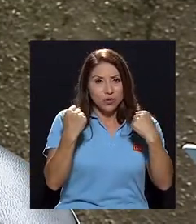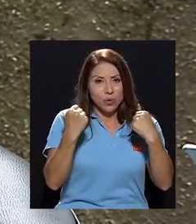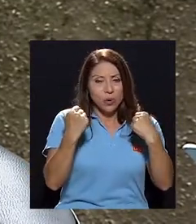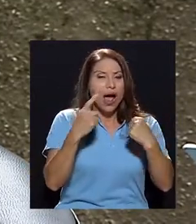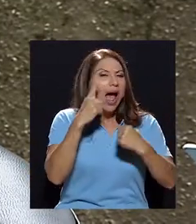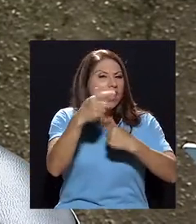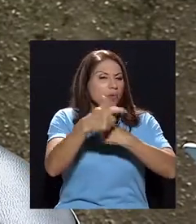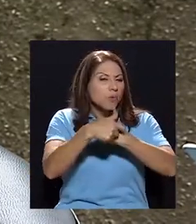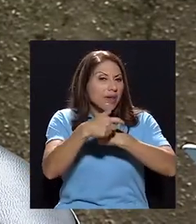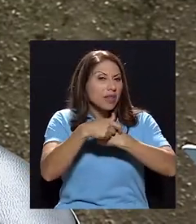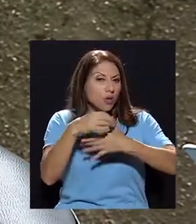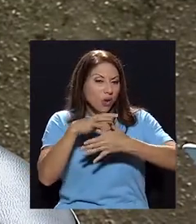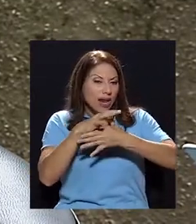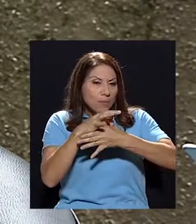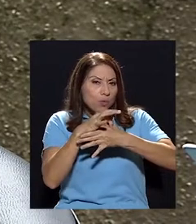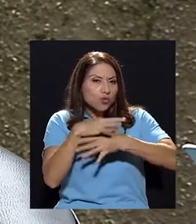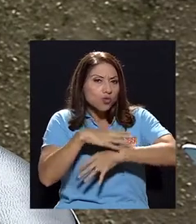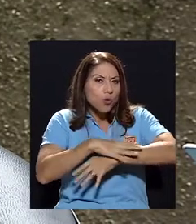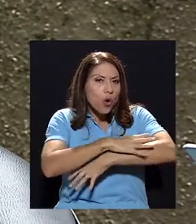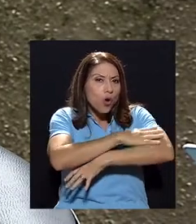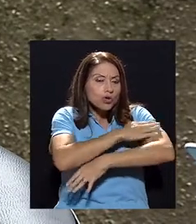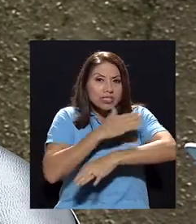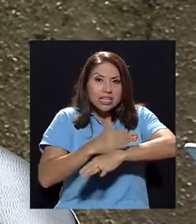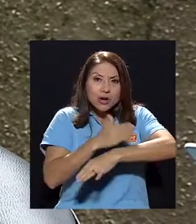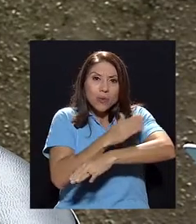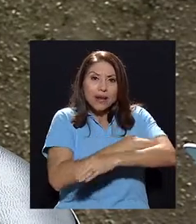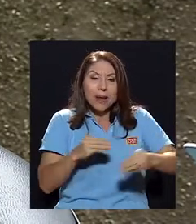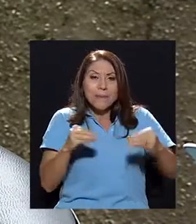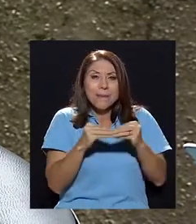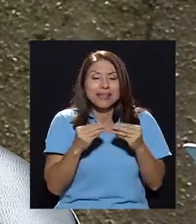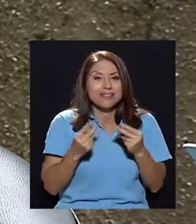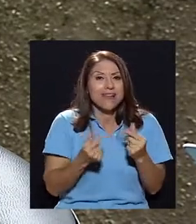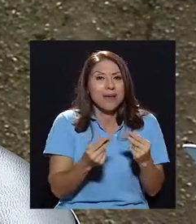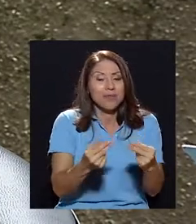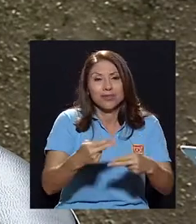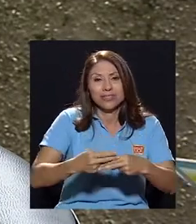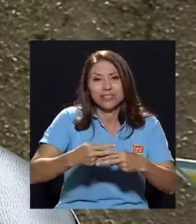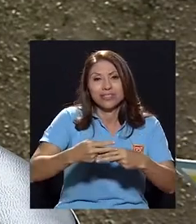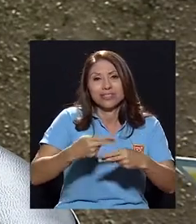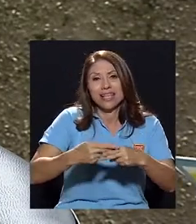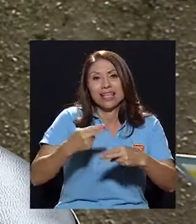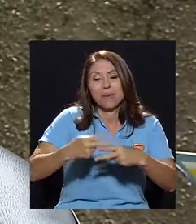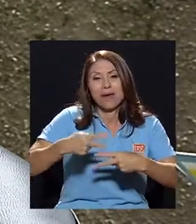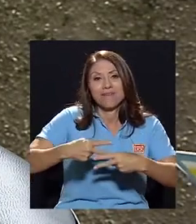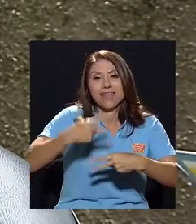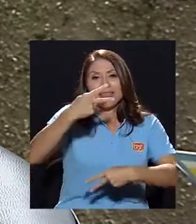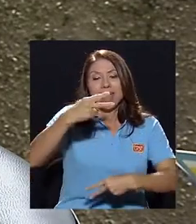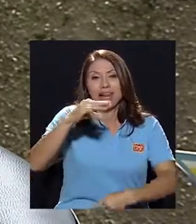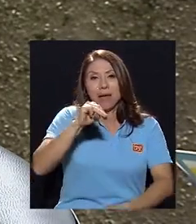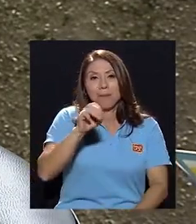se recupera más rápido. Entonces, ese periodo se le llama ventana metabólica y es un periodo de